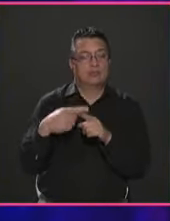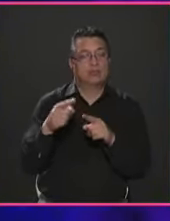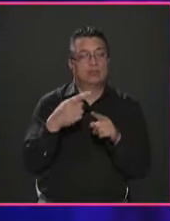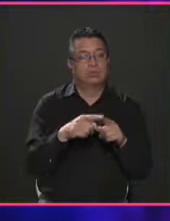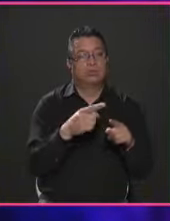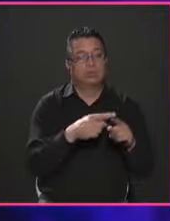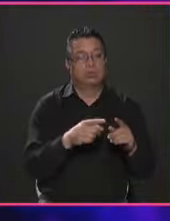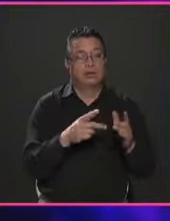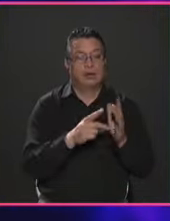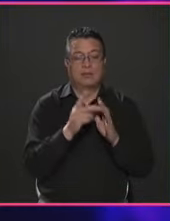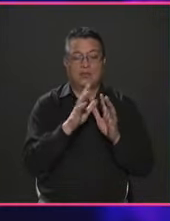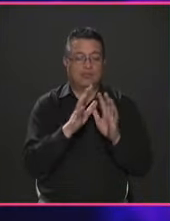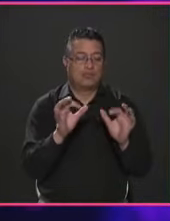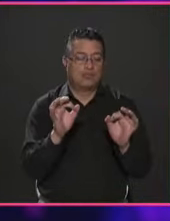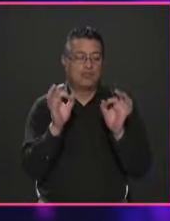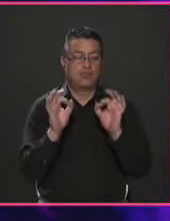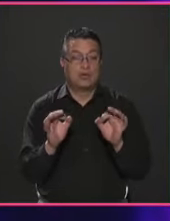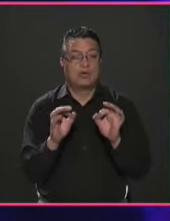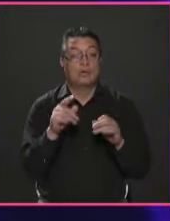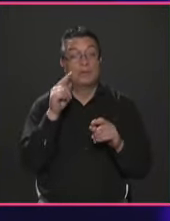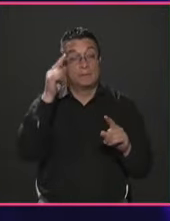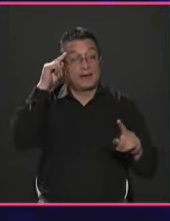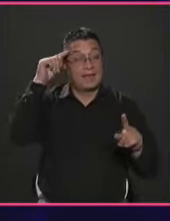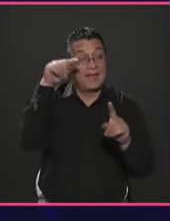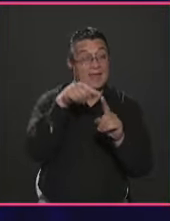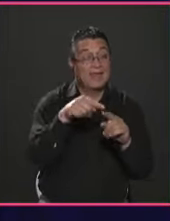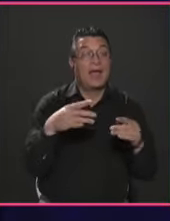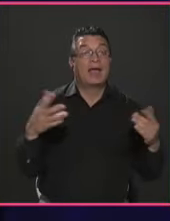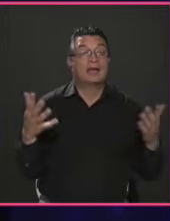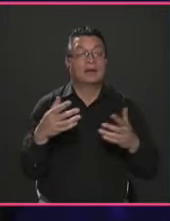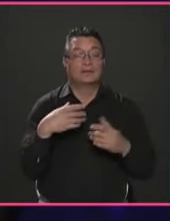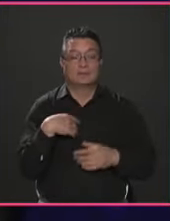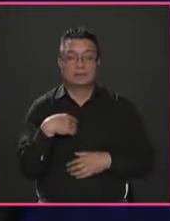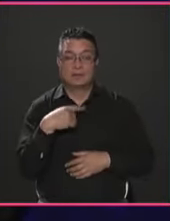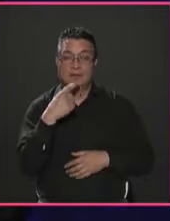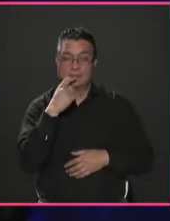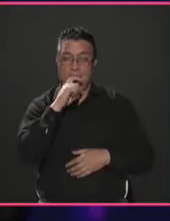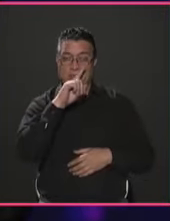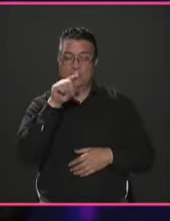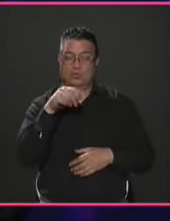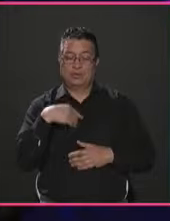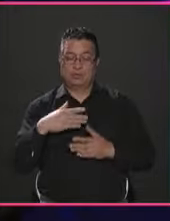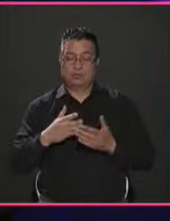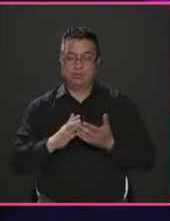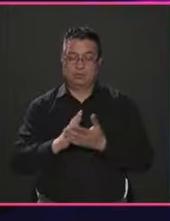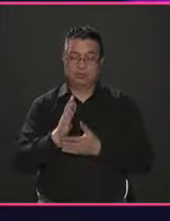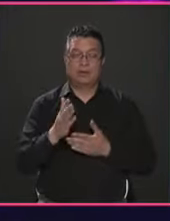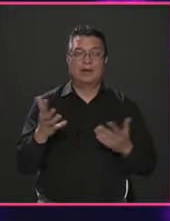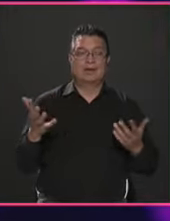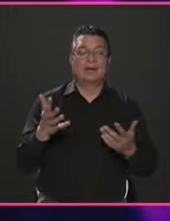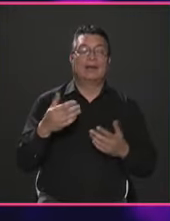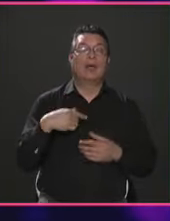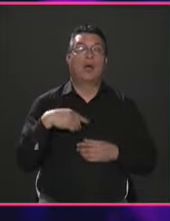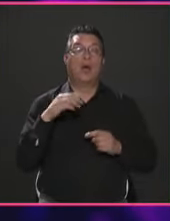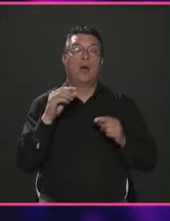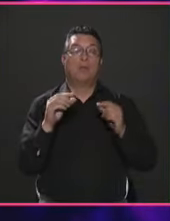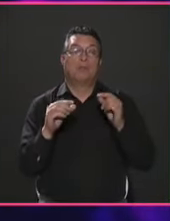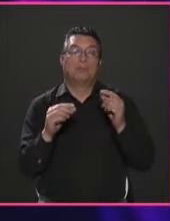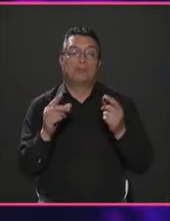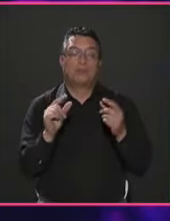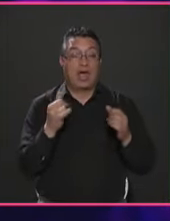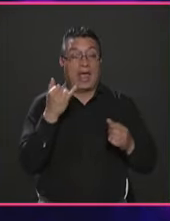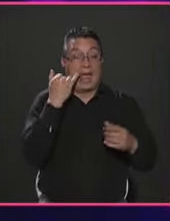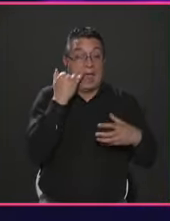tan fantásticos y la idea Bueno mi pregunta con la que parto es un poco